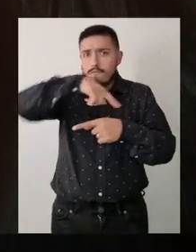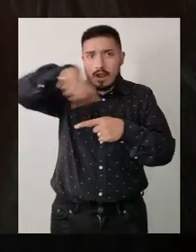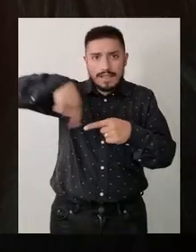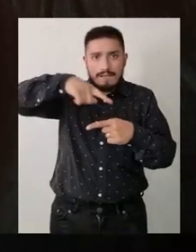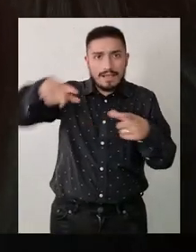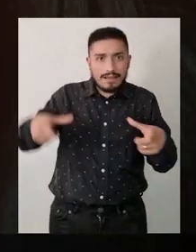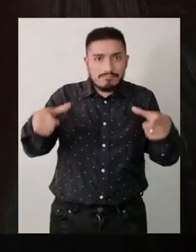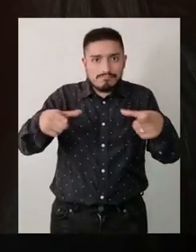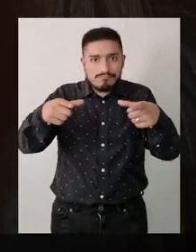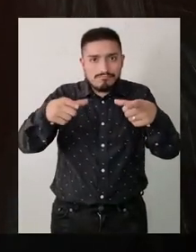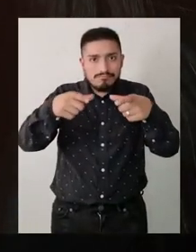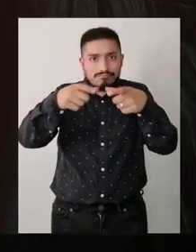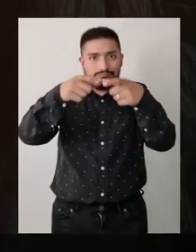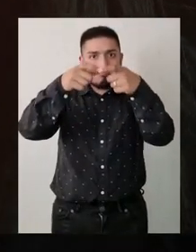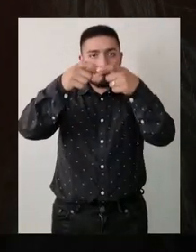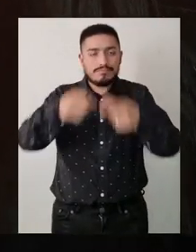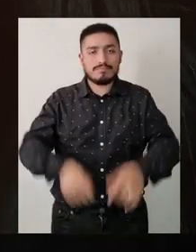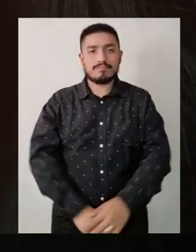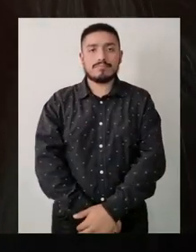haciendo.